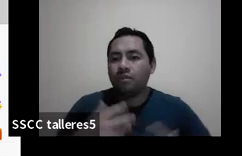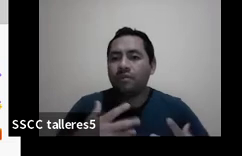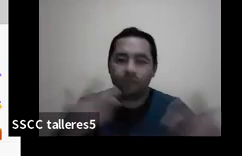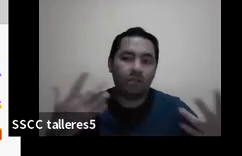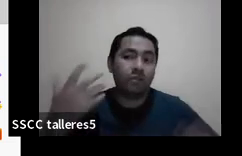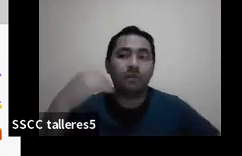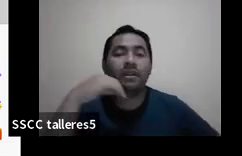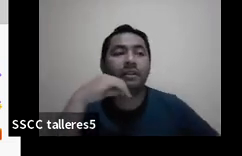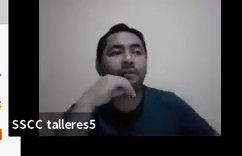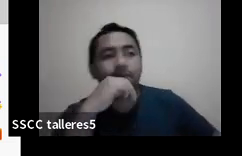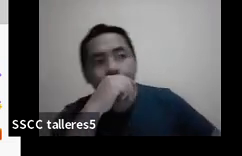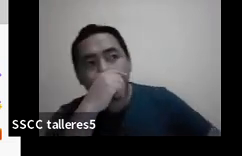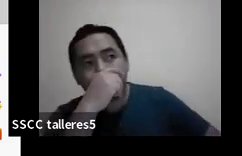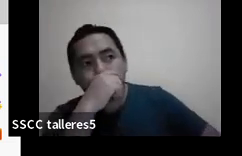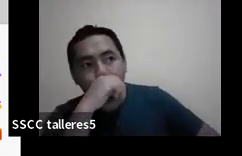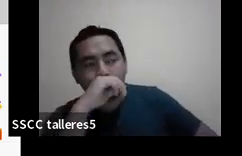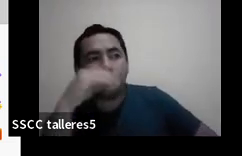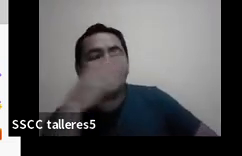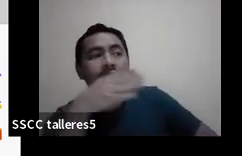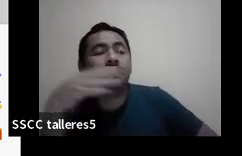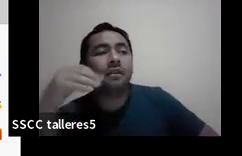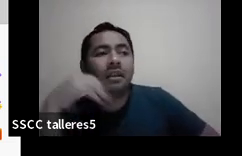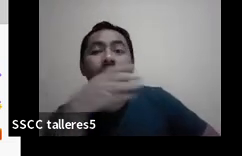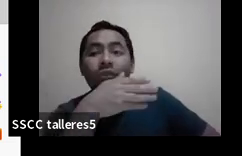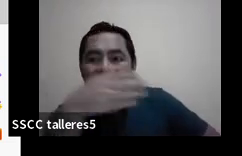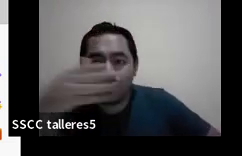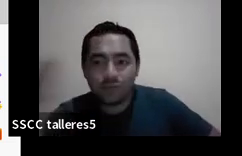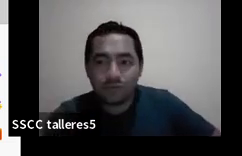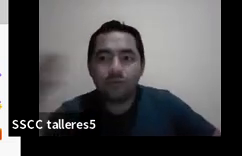Bueno, la concepción se concibe oyente y